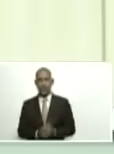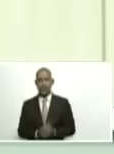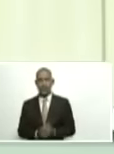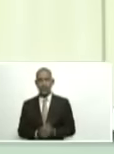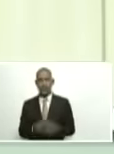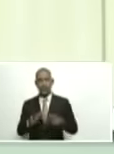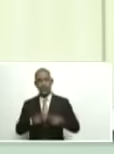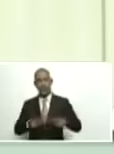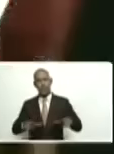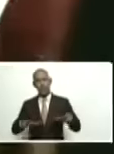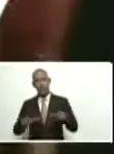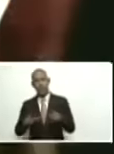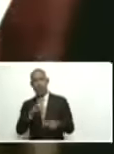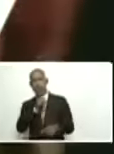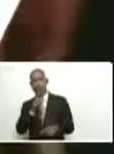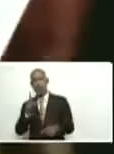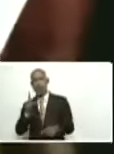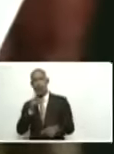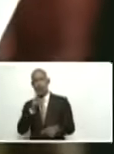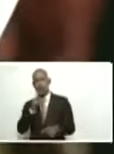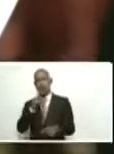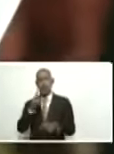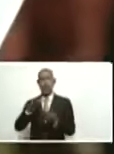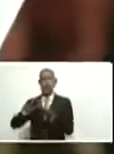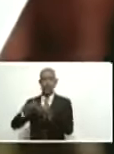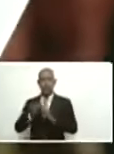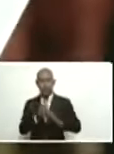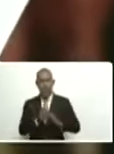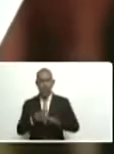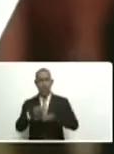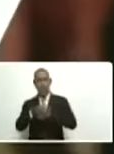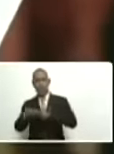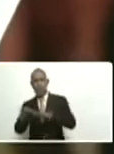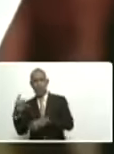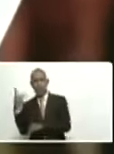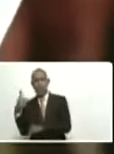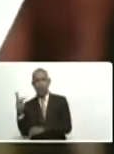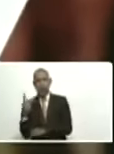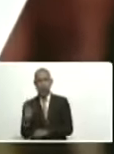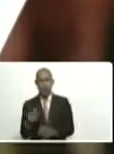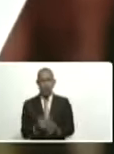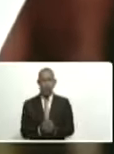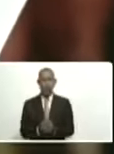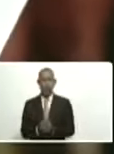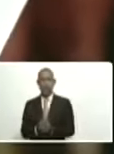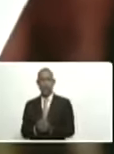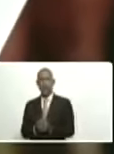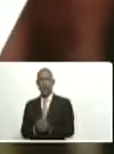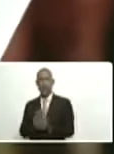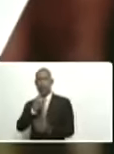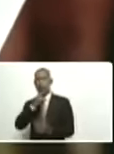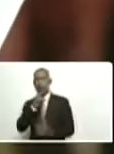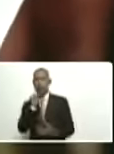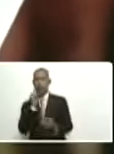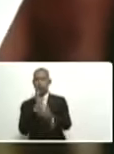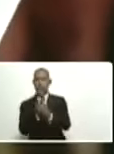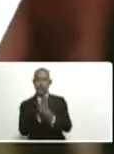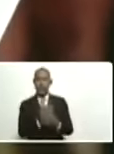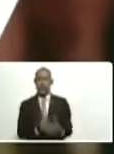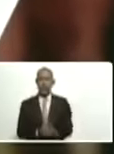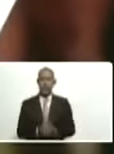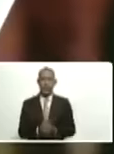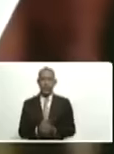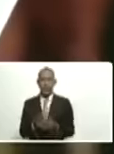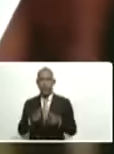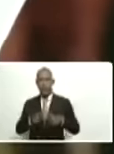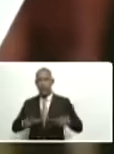sector, nombre de la comunidad, estado, municipio, parroquia, código de registro, lugar